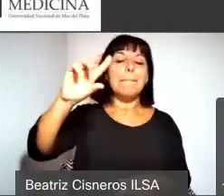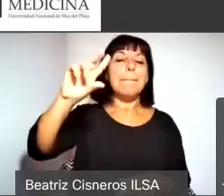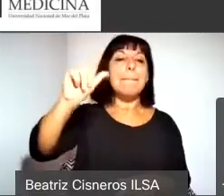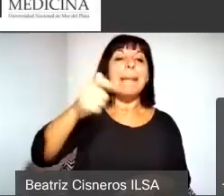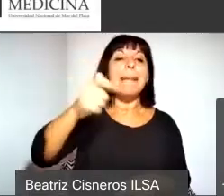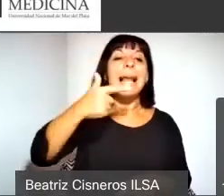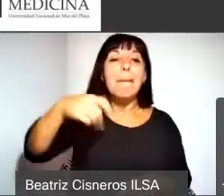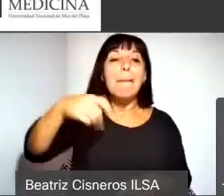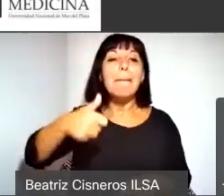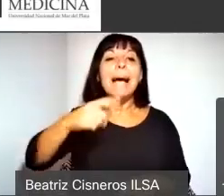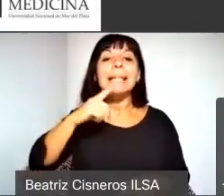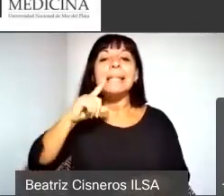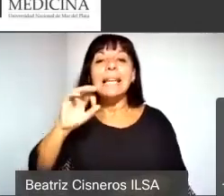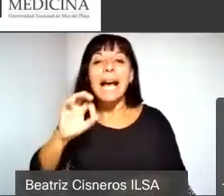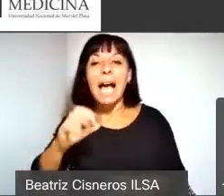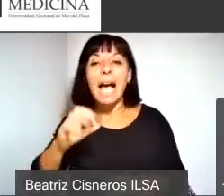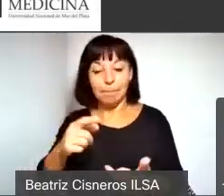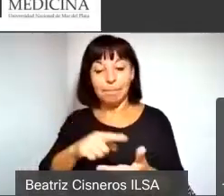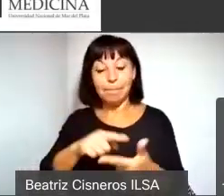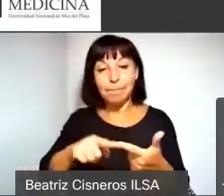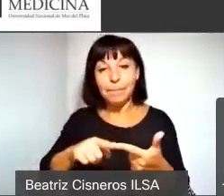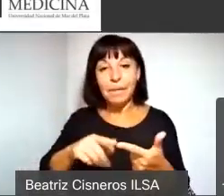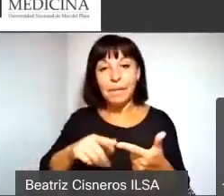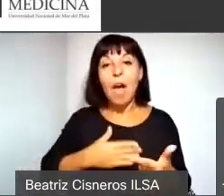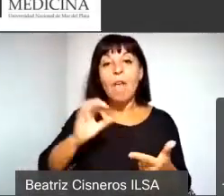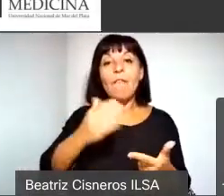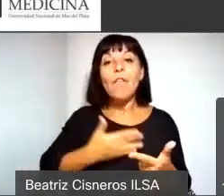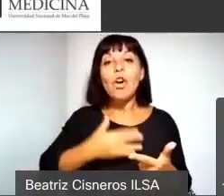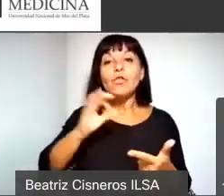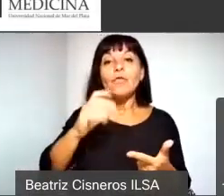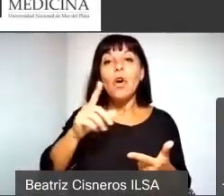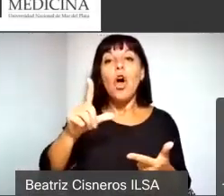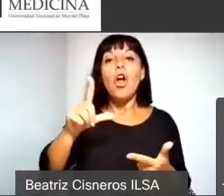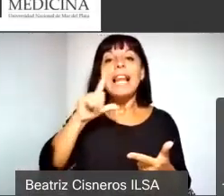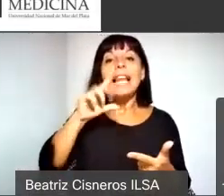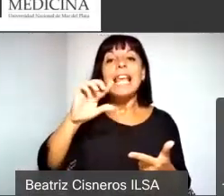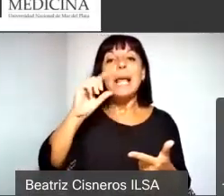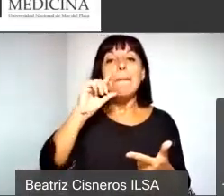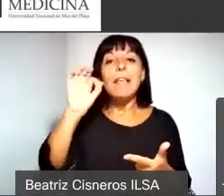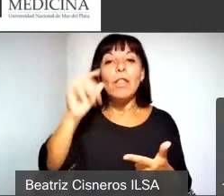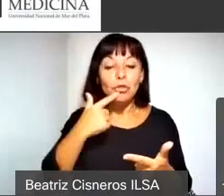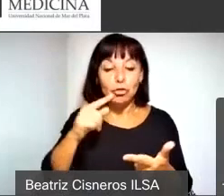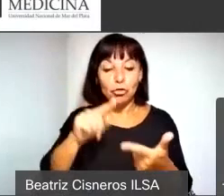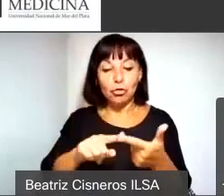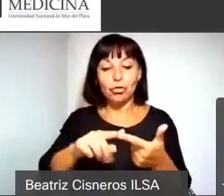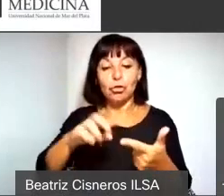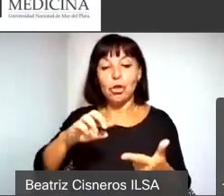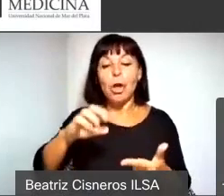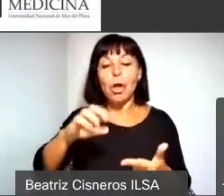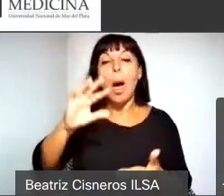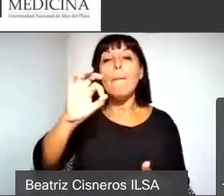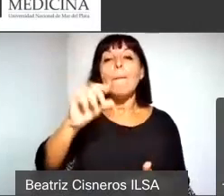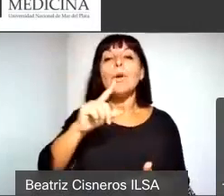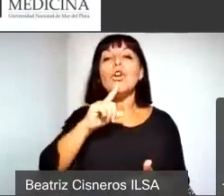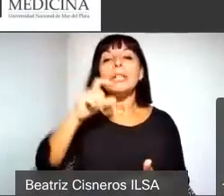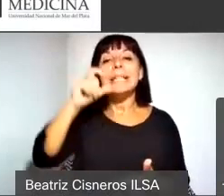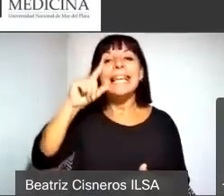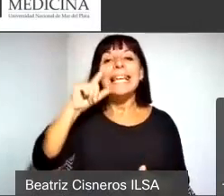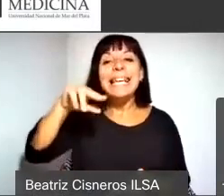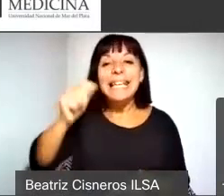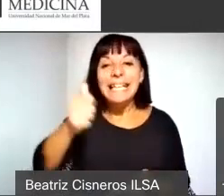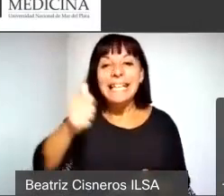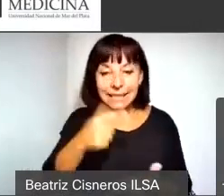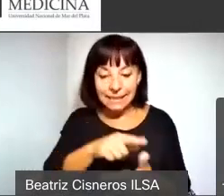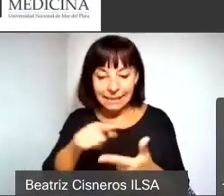y presenta proteínas. ¿Cuál es la función y otras cosas, también vamos a ver la función de cada una de